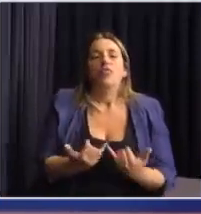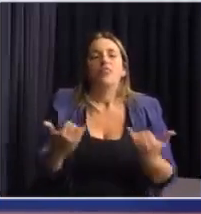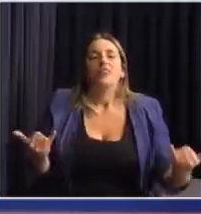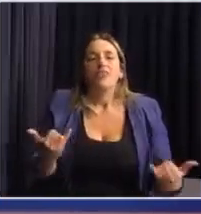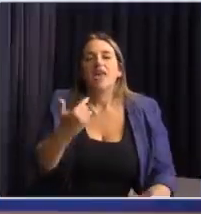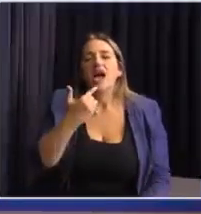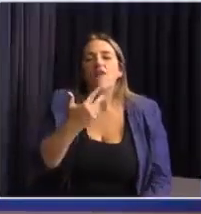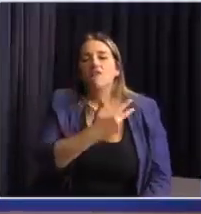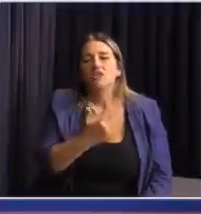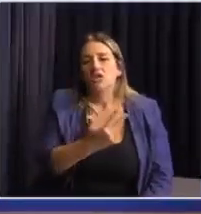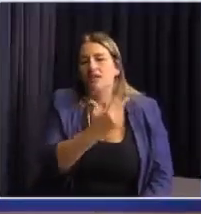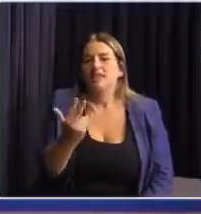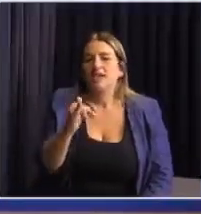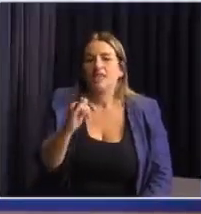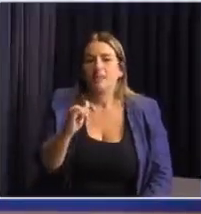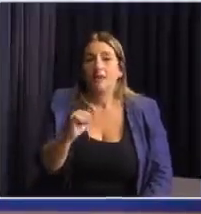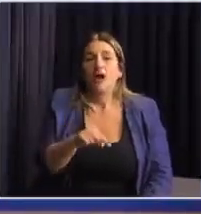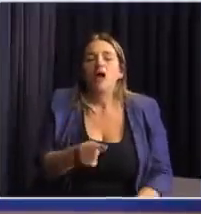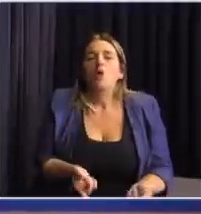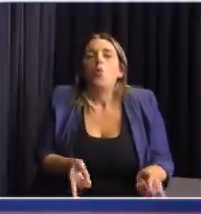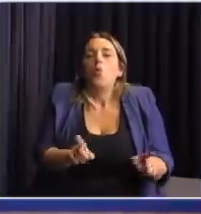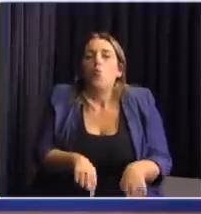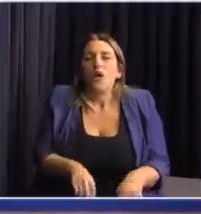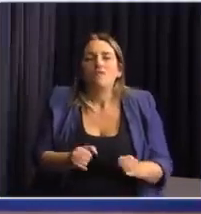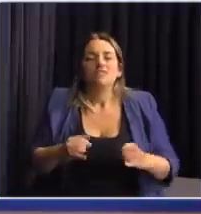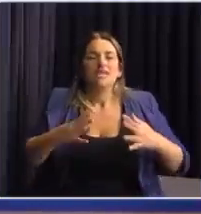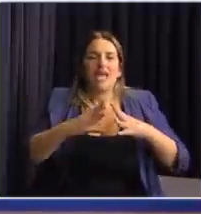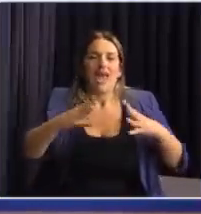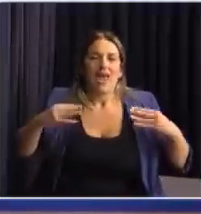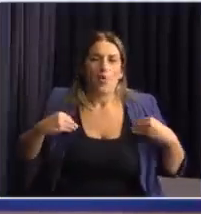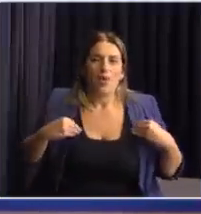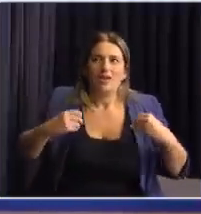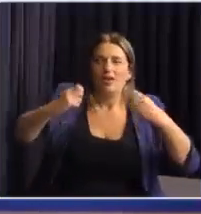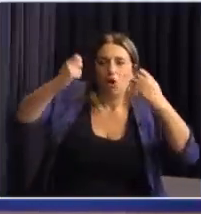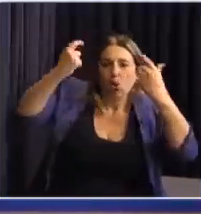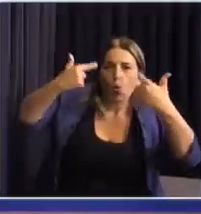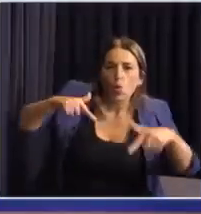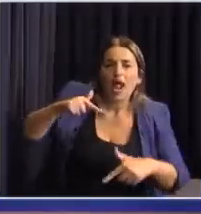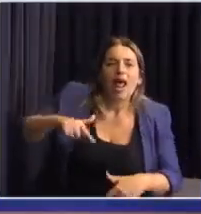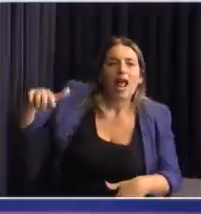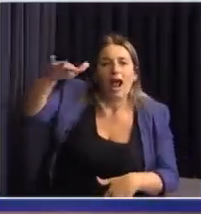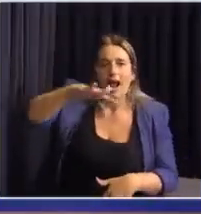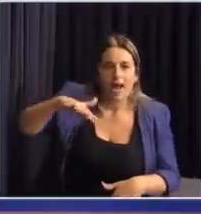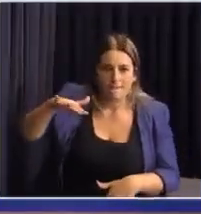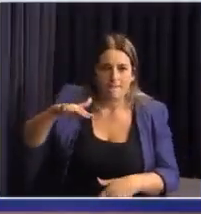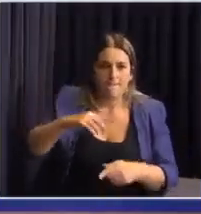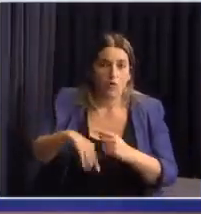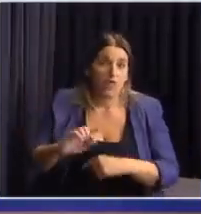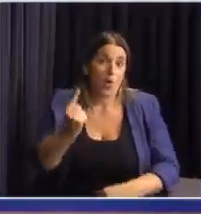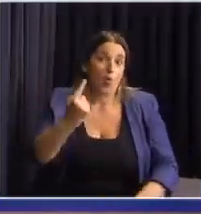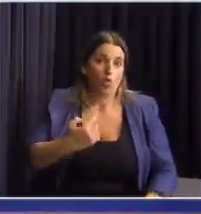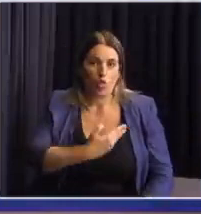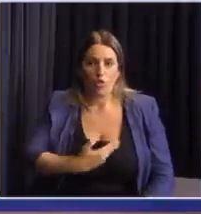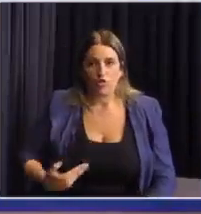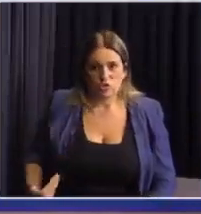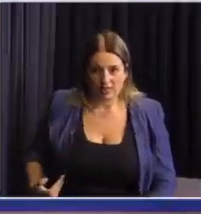únicamente con el reinicio de actividades de las escuelas rurales unidocentes que hay en todo el